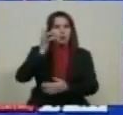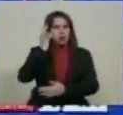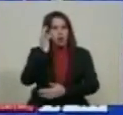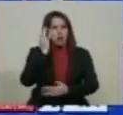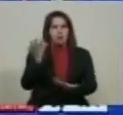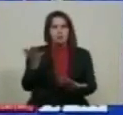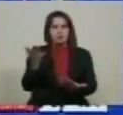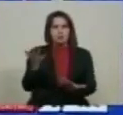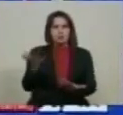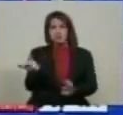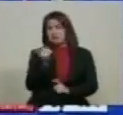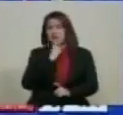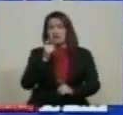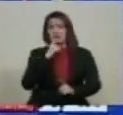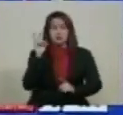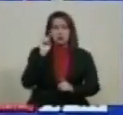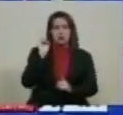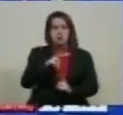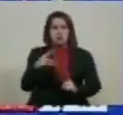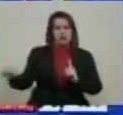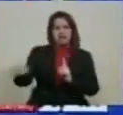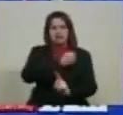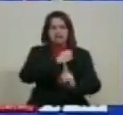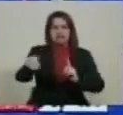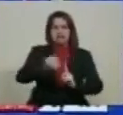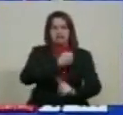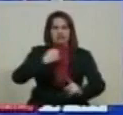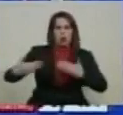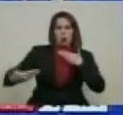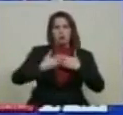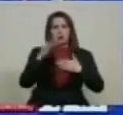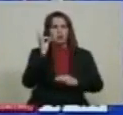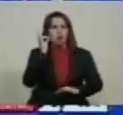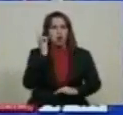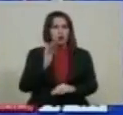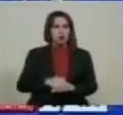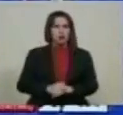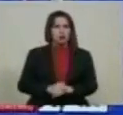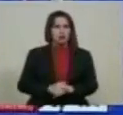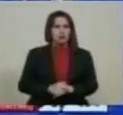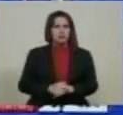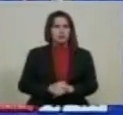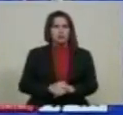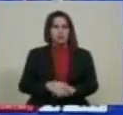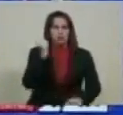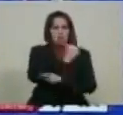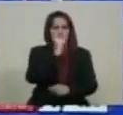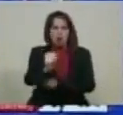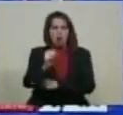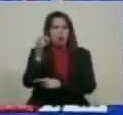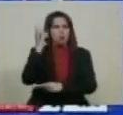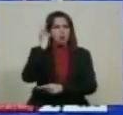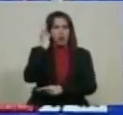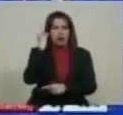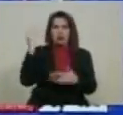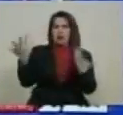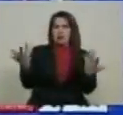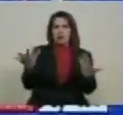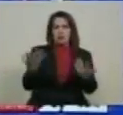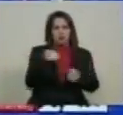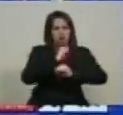Terrible, terrible cuando vemos la violencia contra la mujer, cuando se cometen crímenes contra las mujeres.